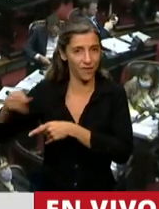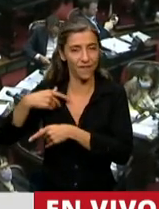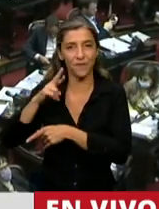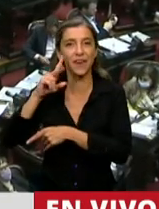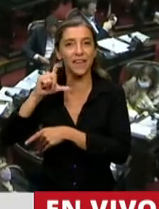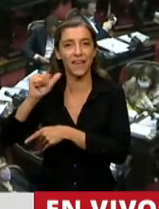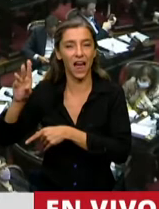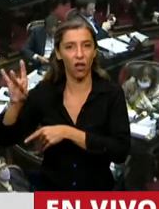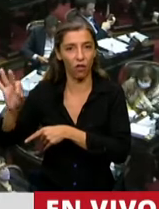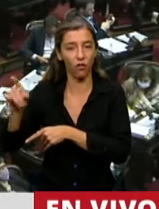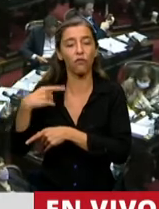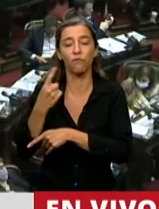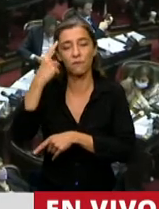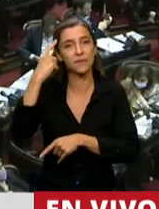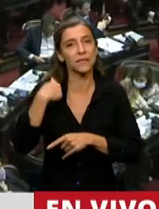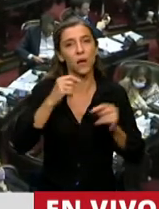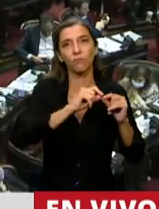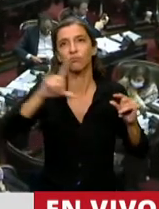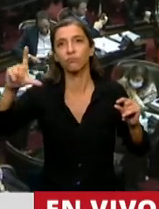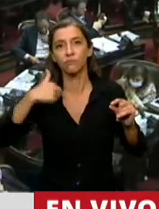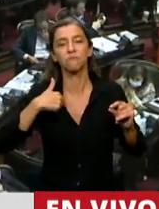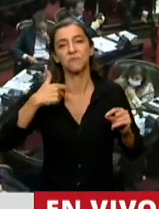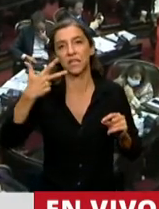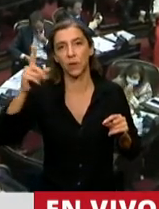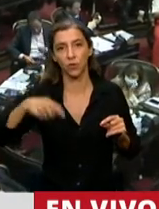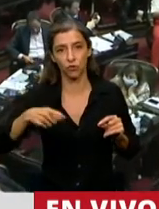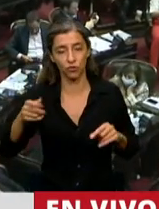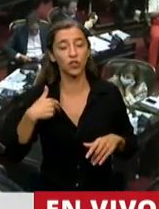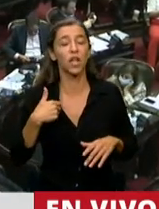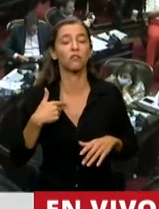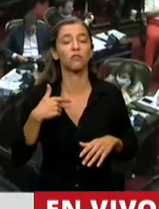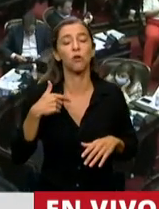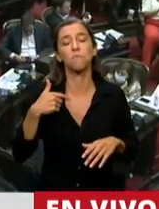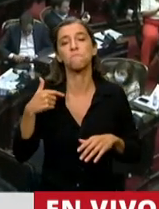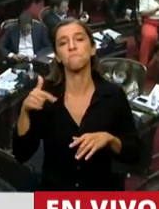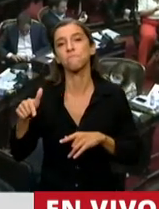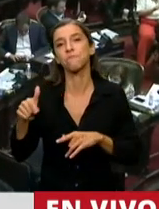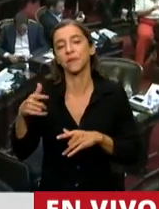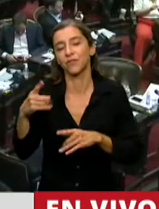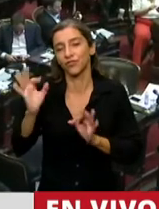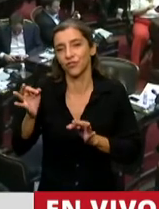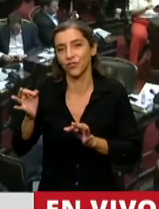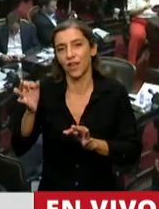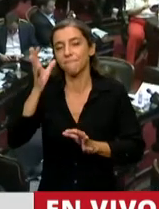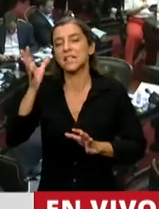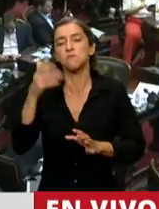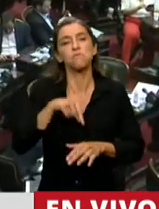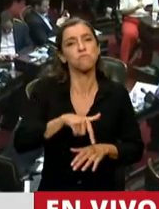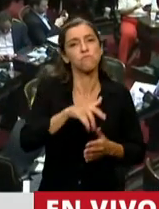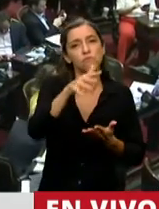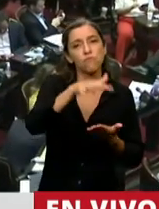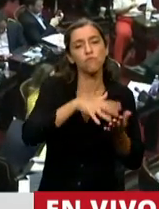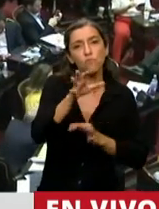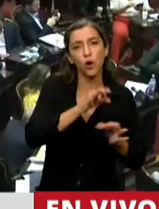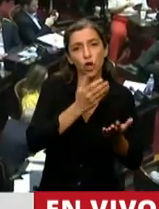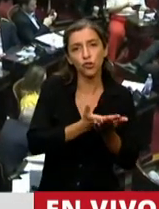de tiempo al 2035. En este vamos a lograr el 1%. Es una meta que nos obligamos a cumplir